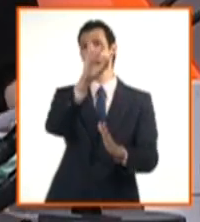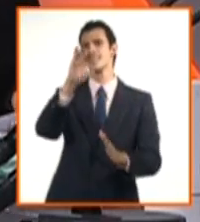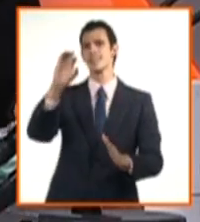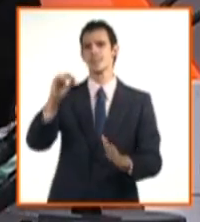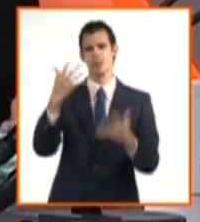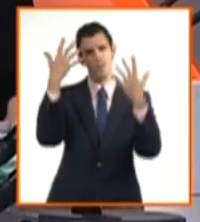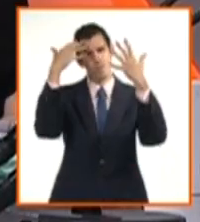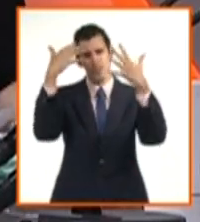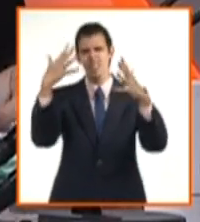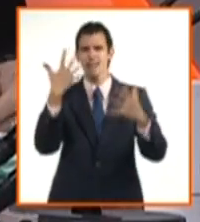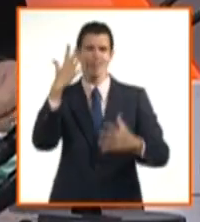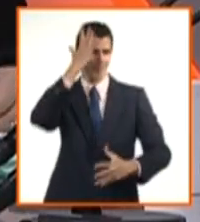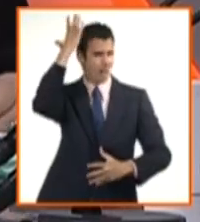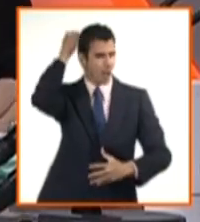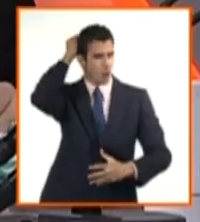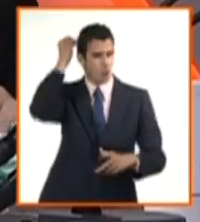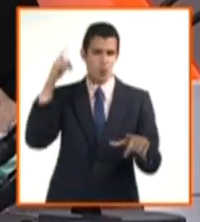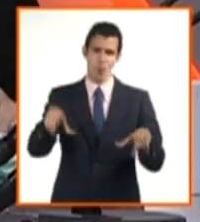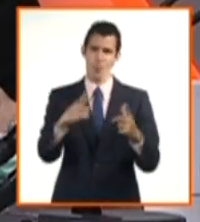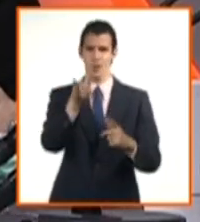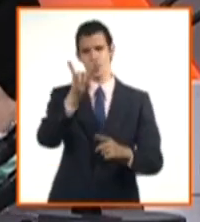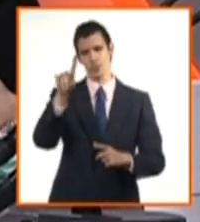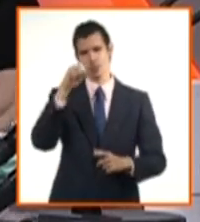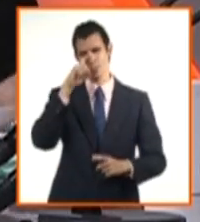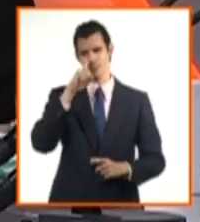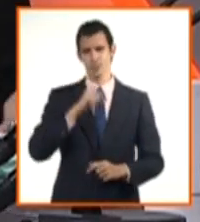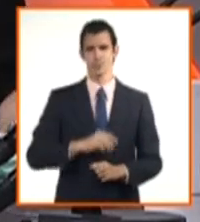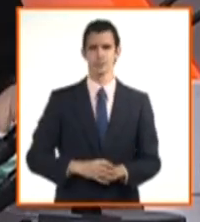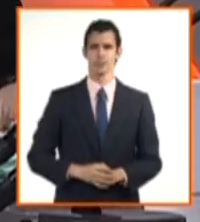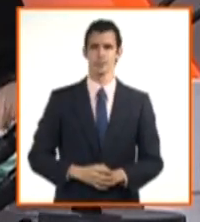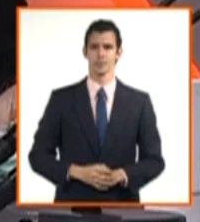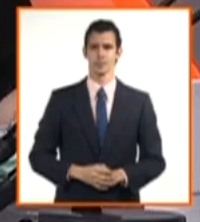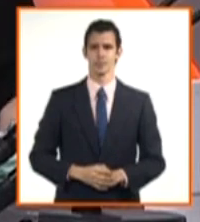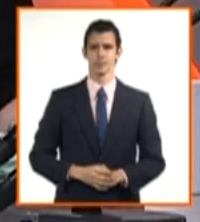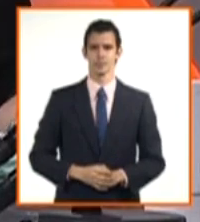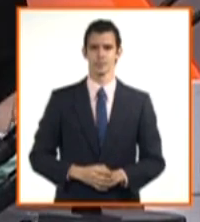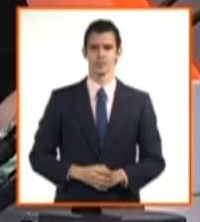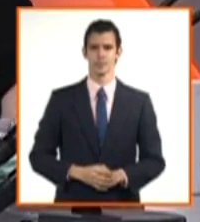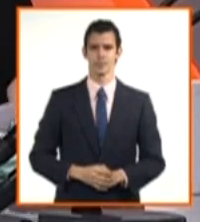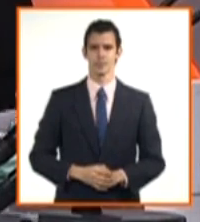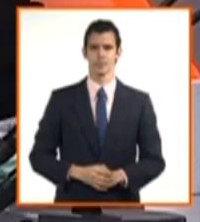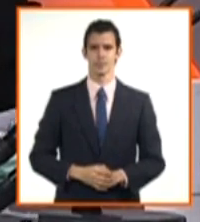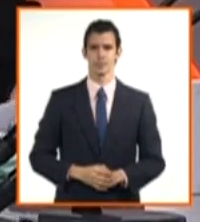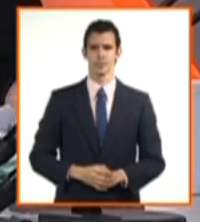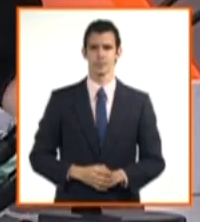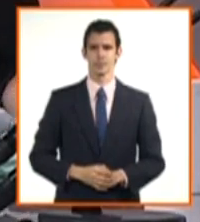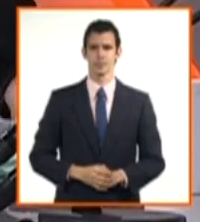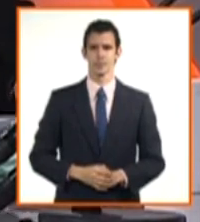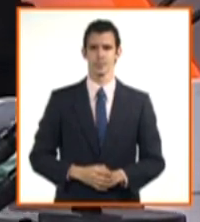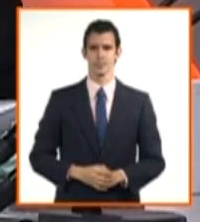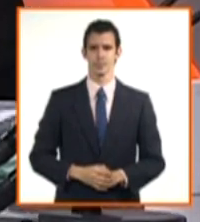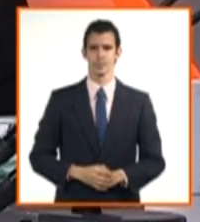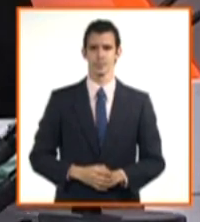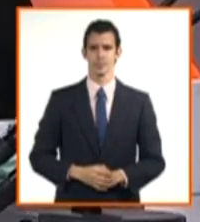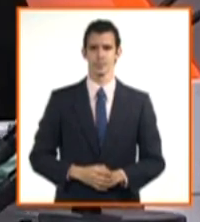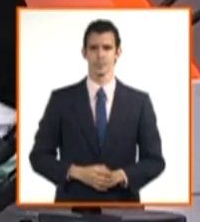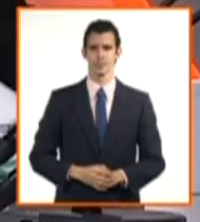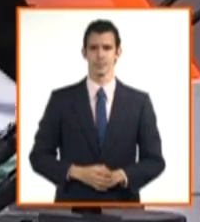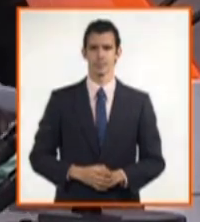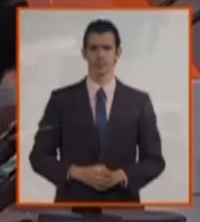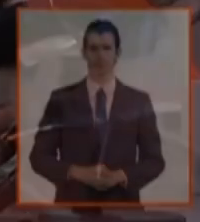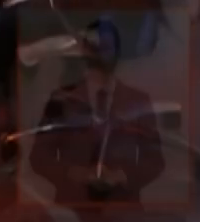raúl castro en su 91 cumpleaños felicidades en nombre de nuestro colectivo y en nombre de nuestro pueblo muy